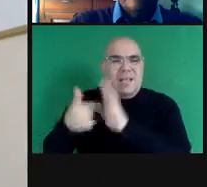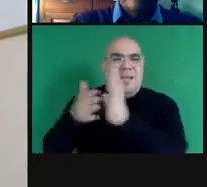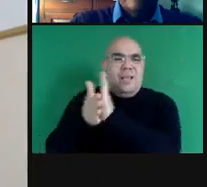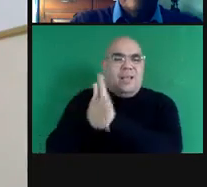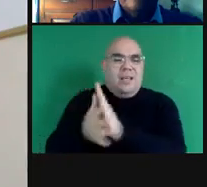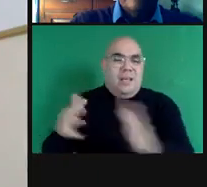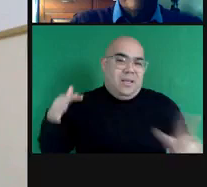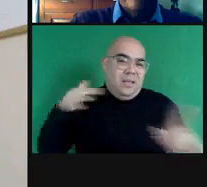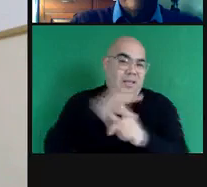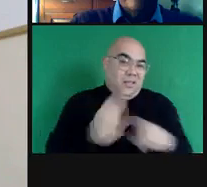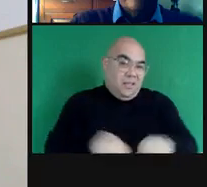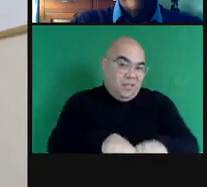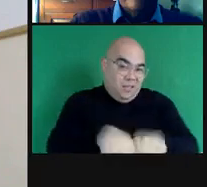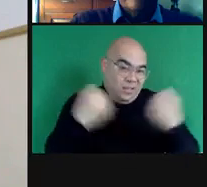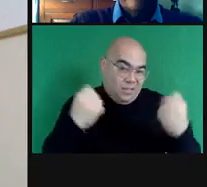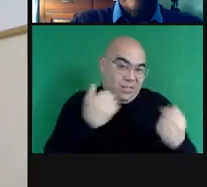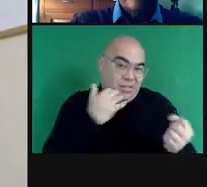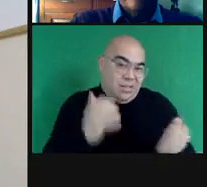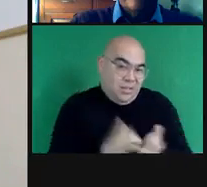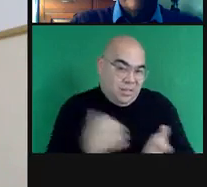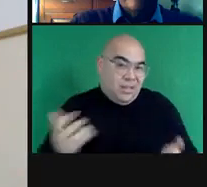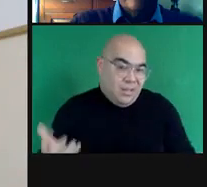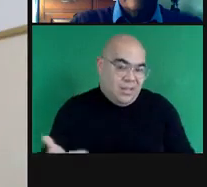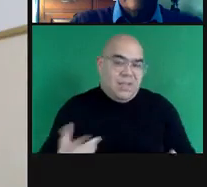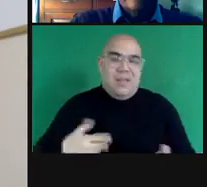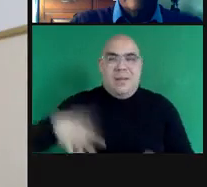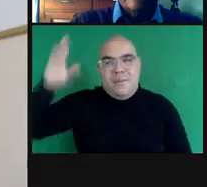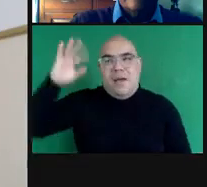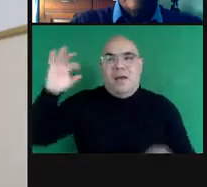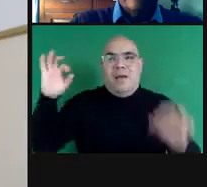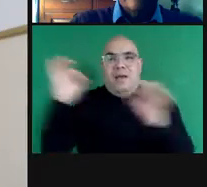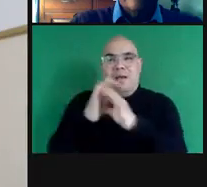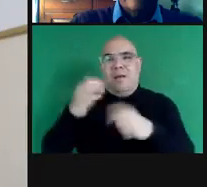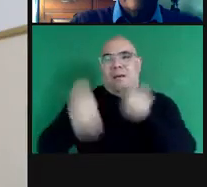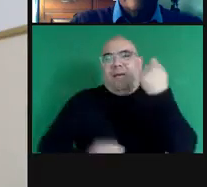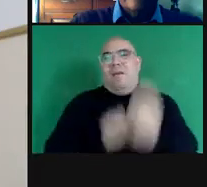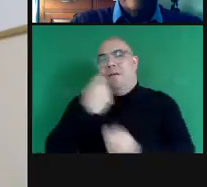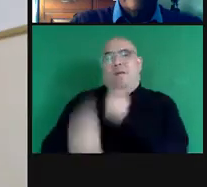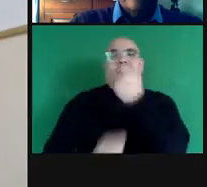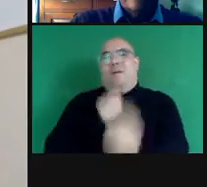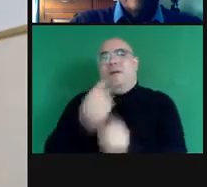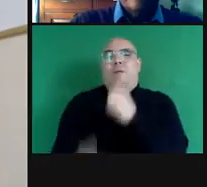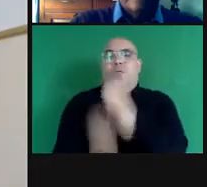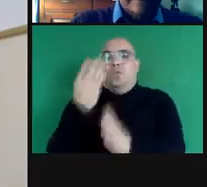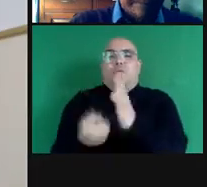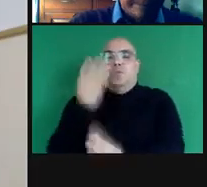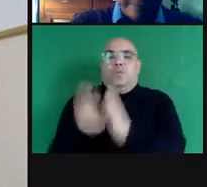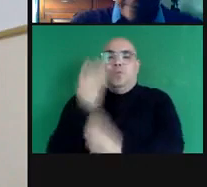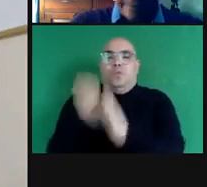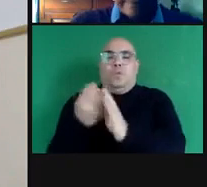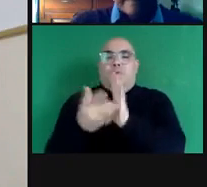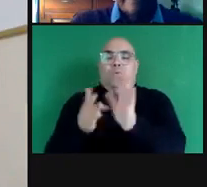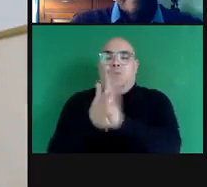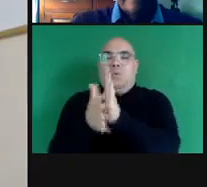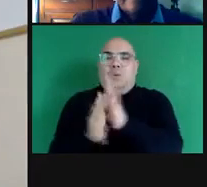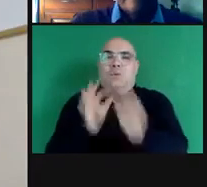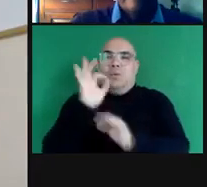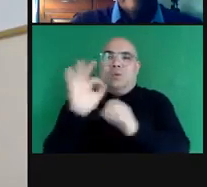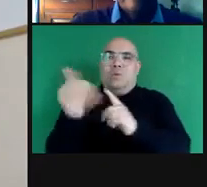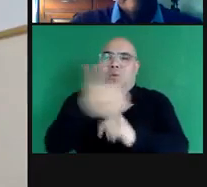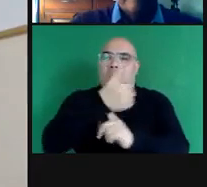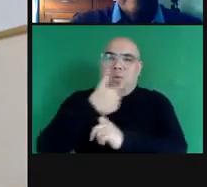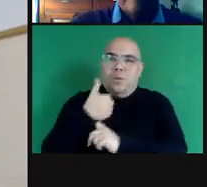afectan también? Y no también como son un poco más enfocados a la comercialización del vender productos que protegen o que quitan el